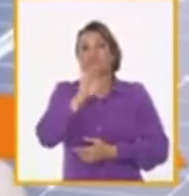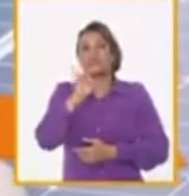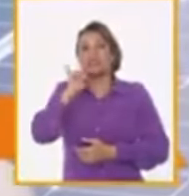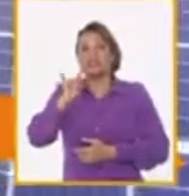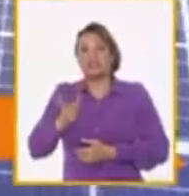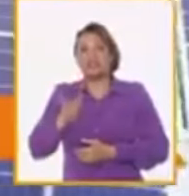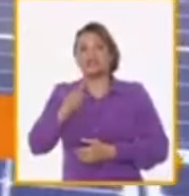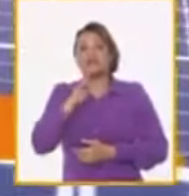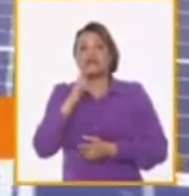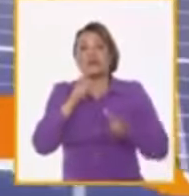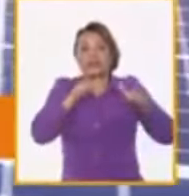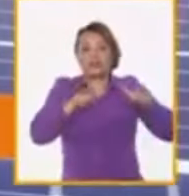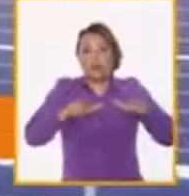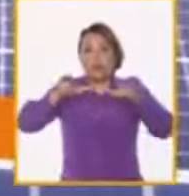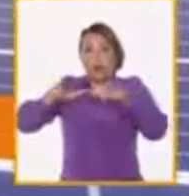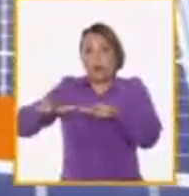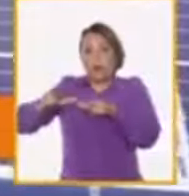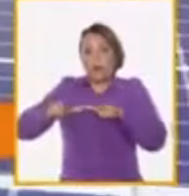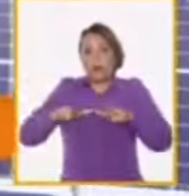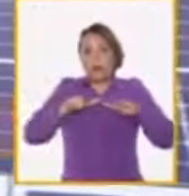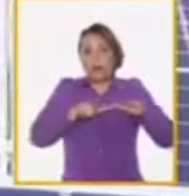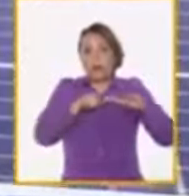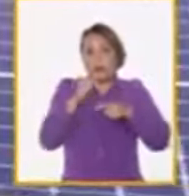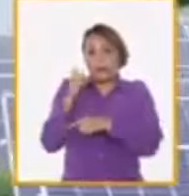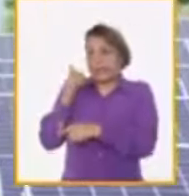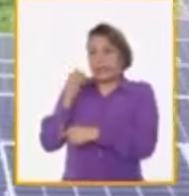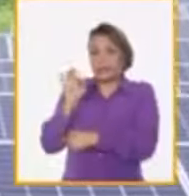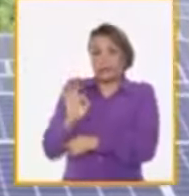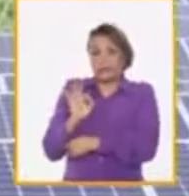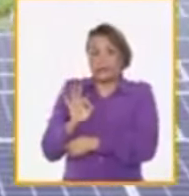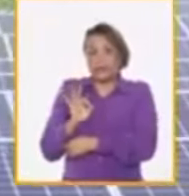179 paneles que dan alrededor de